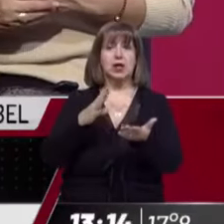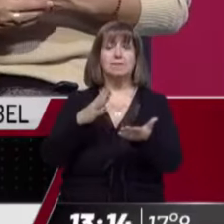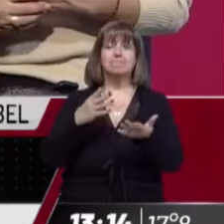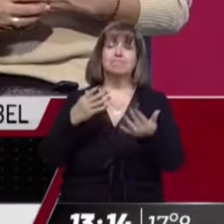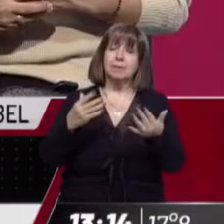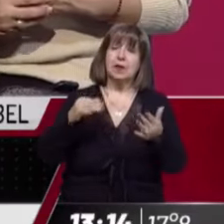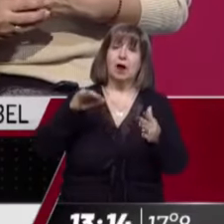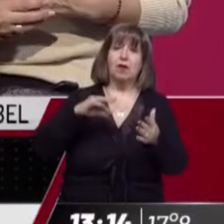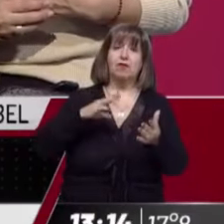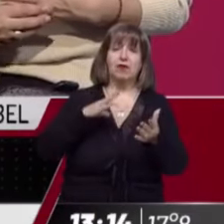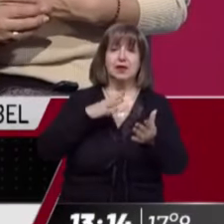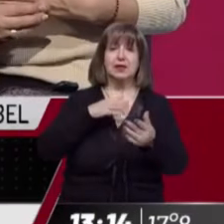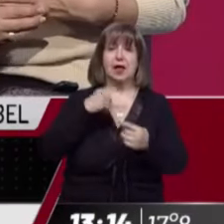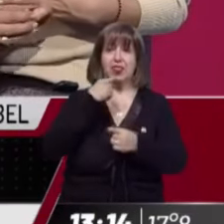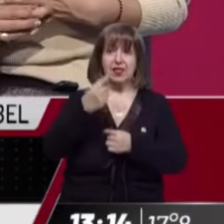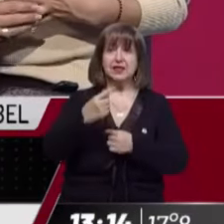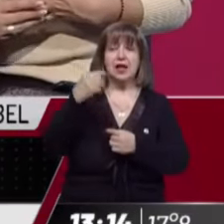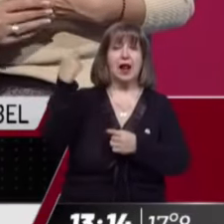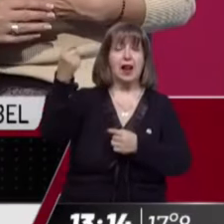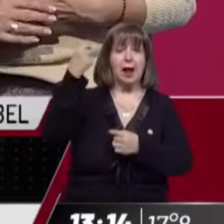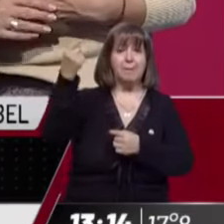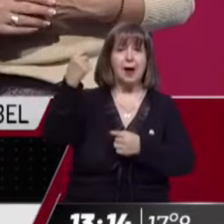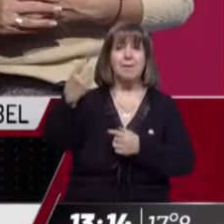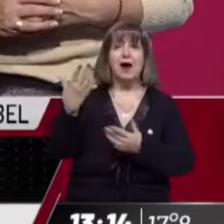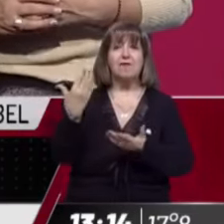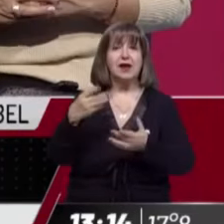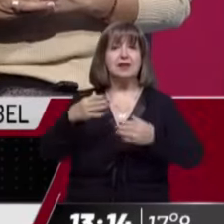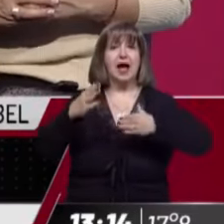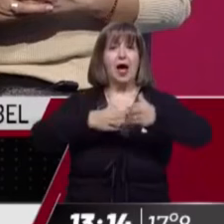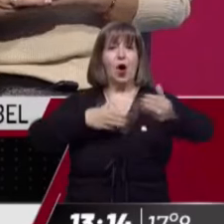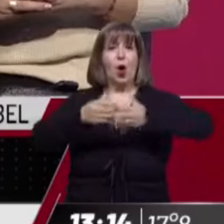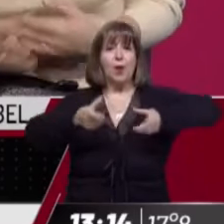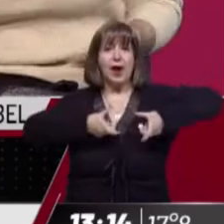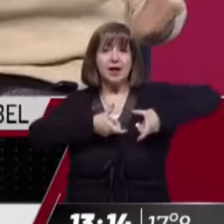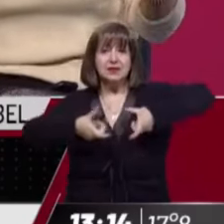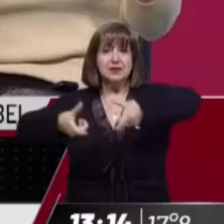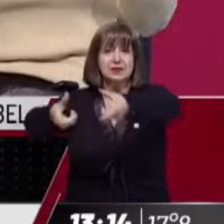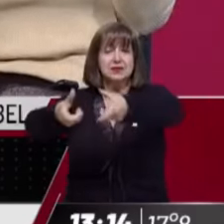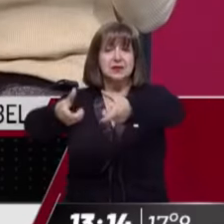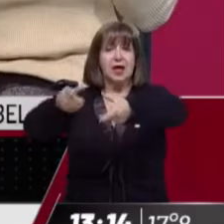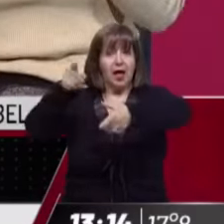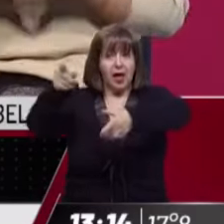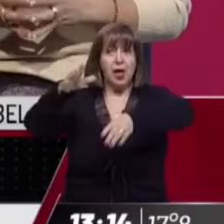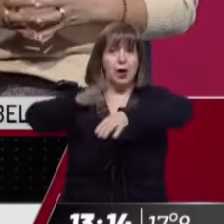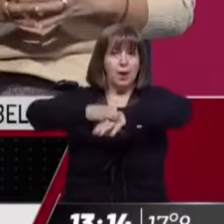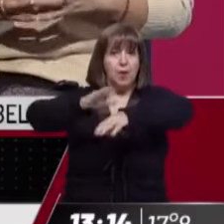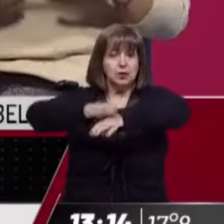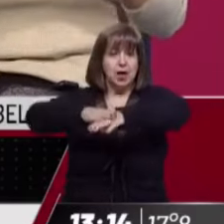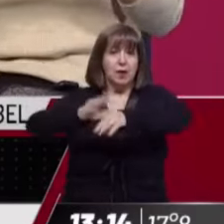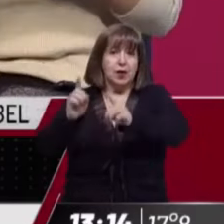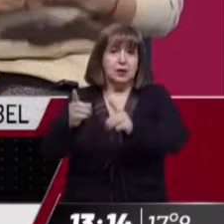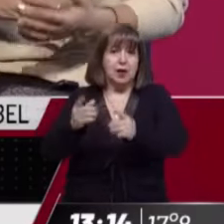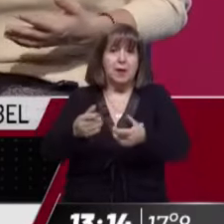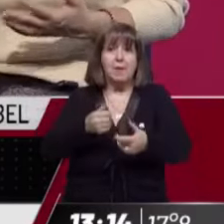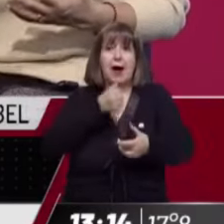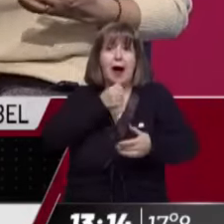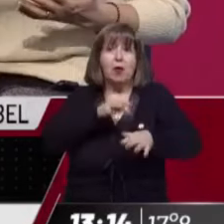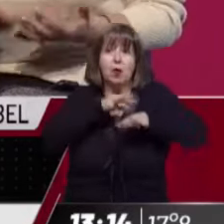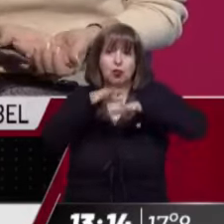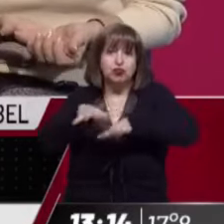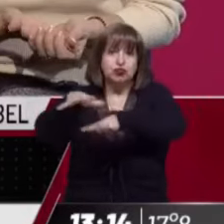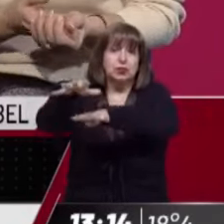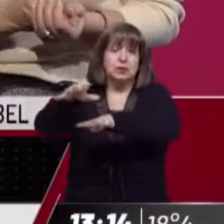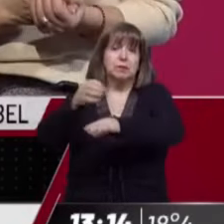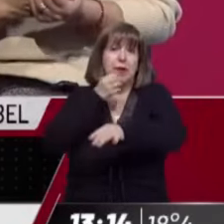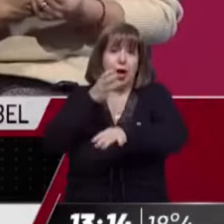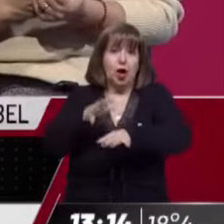conflicto, dicen que La Pampa no quiere poner el dinero necesario para la realización de obras que son necesarias también para que el Tal agua cual. pueda llegar